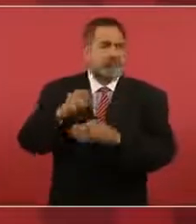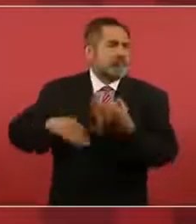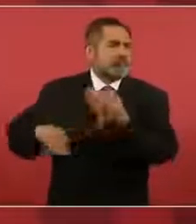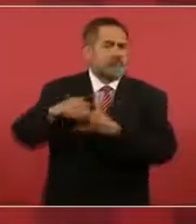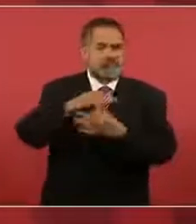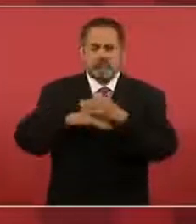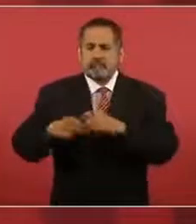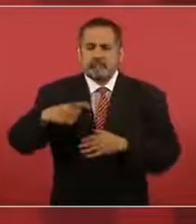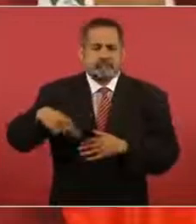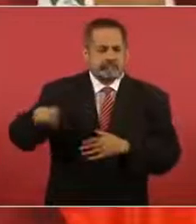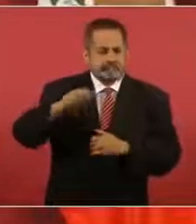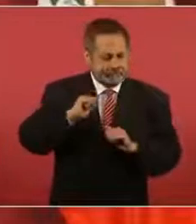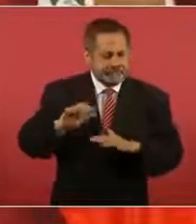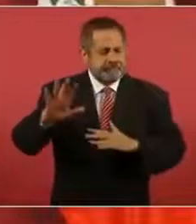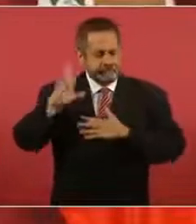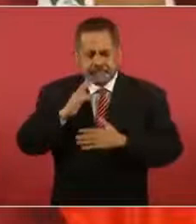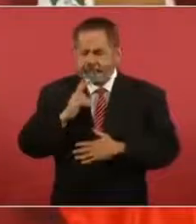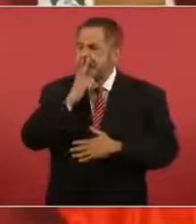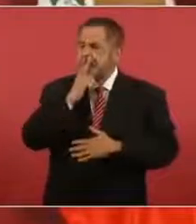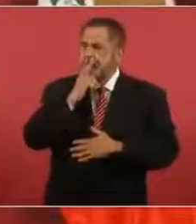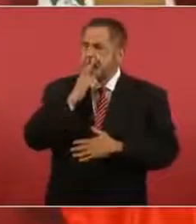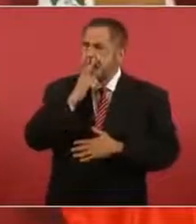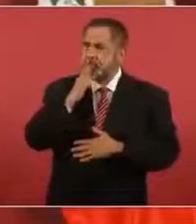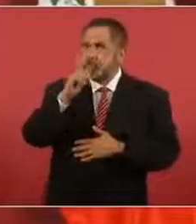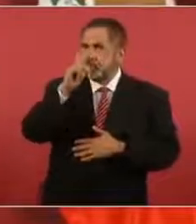un compromiso de ahorrar